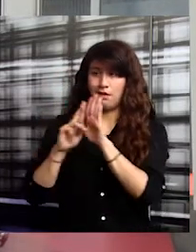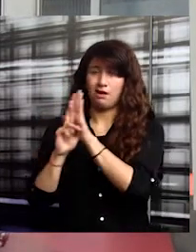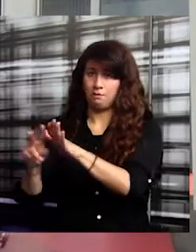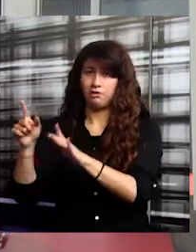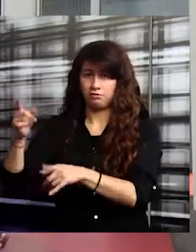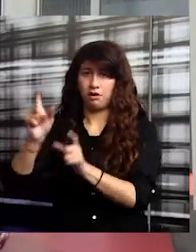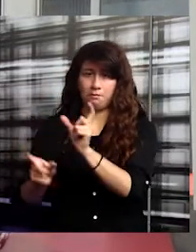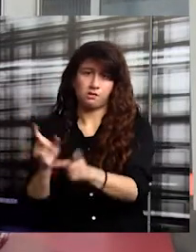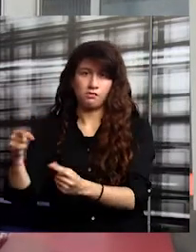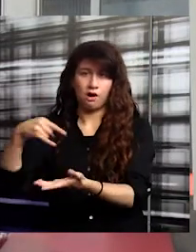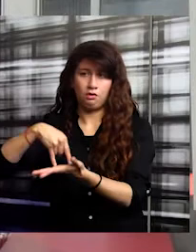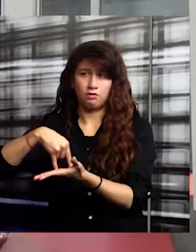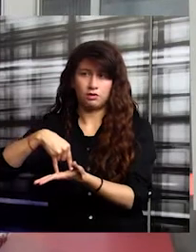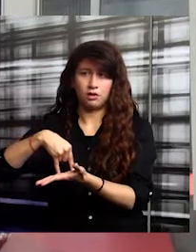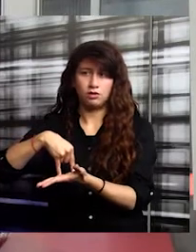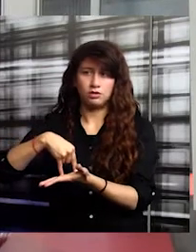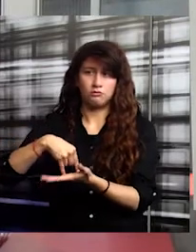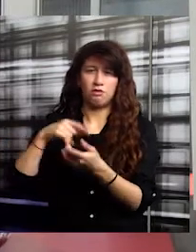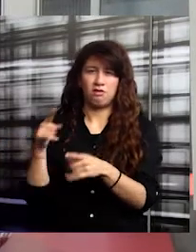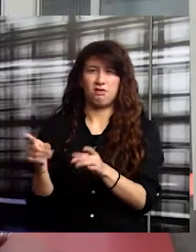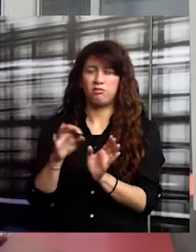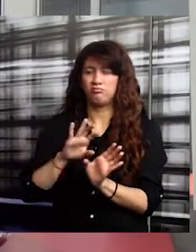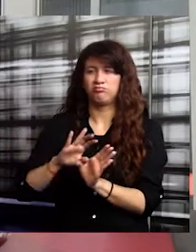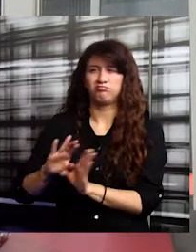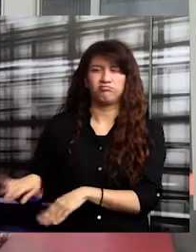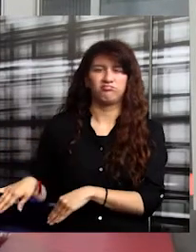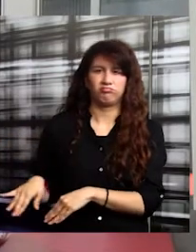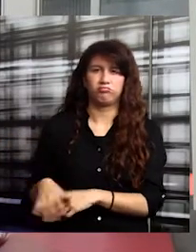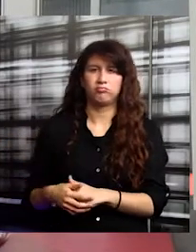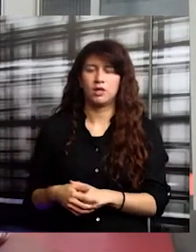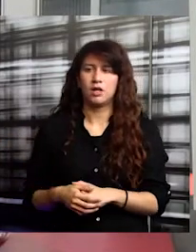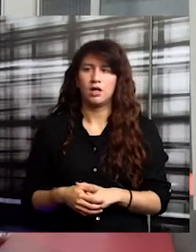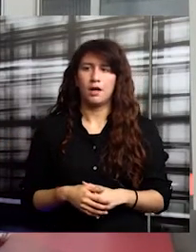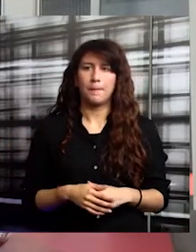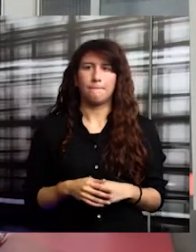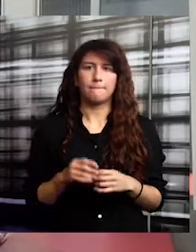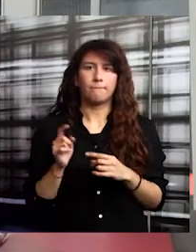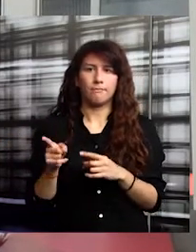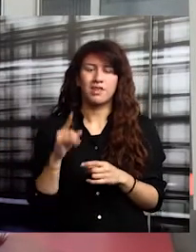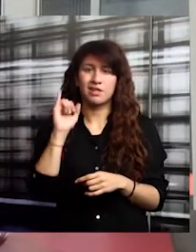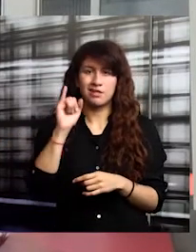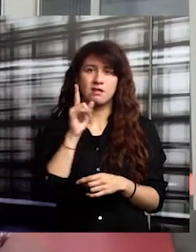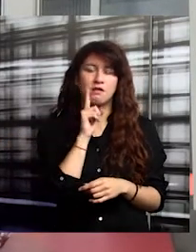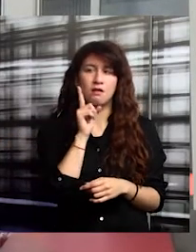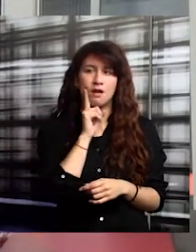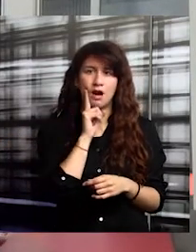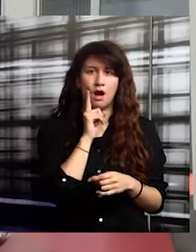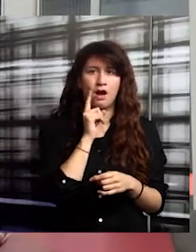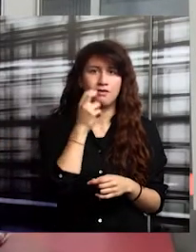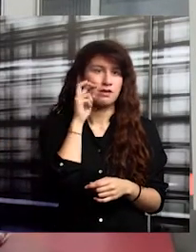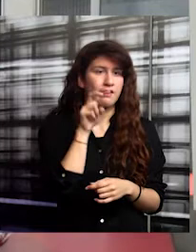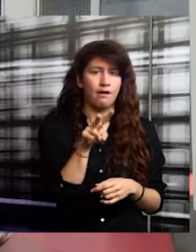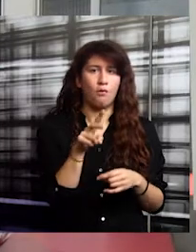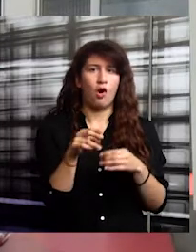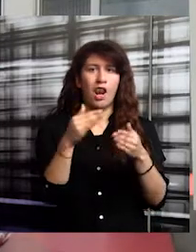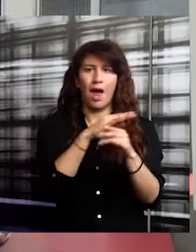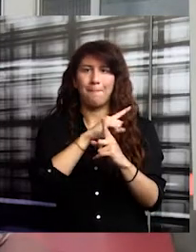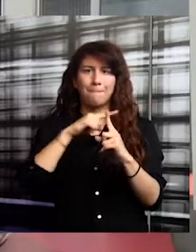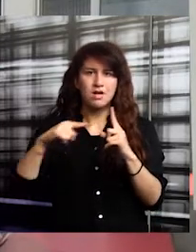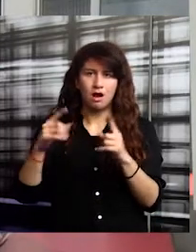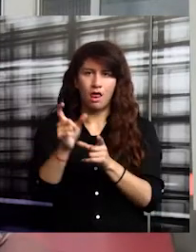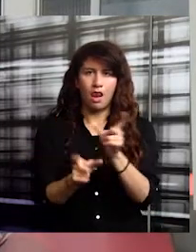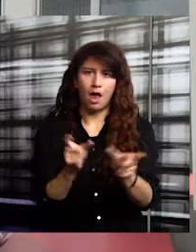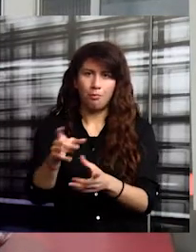entredicho. Si tenemos presente que menos de la mitad de la población votó en las últimas elecciones y que muchos de nuestros diputados